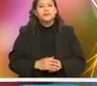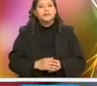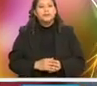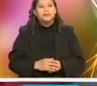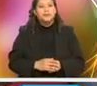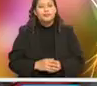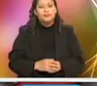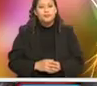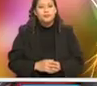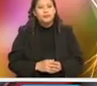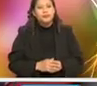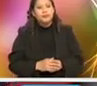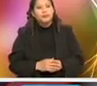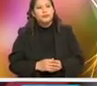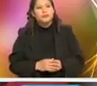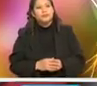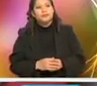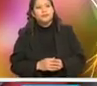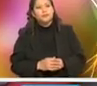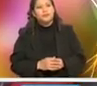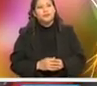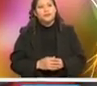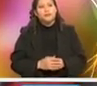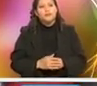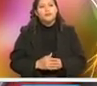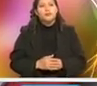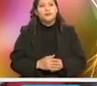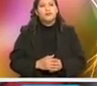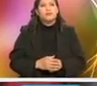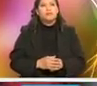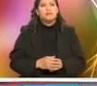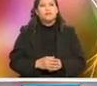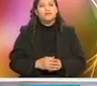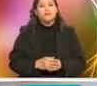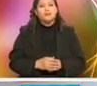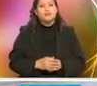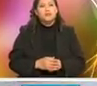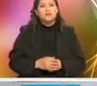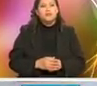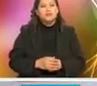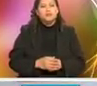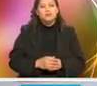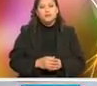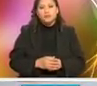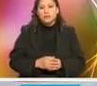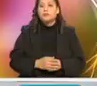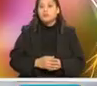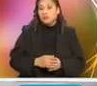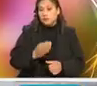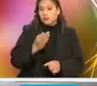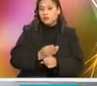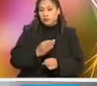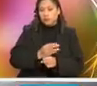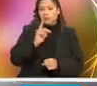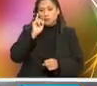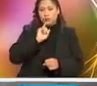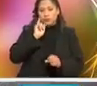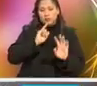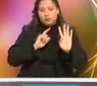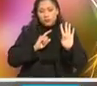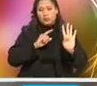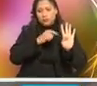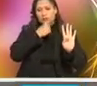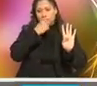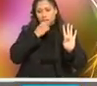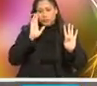4 mujeres que fueron además adultos mayores, algunas todavía viven, otras ya fallecieron,